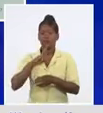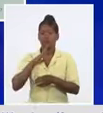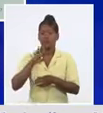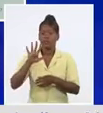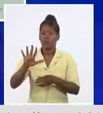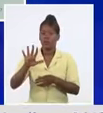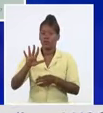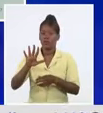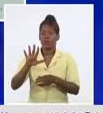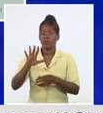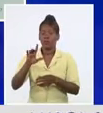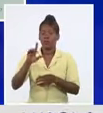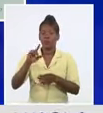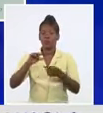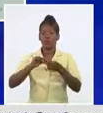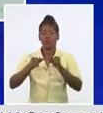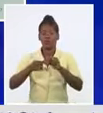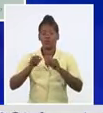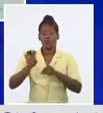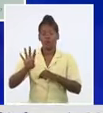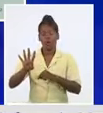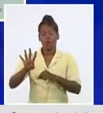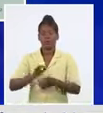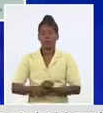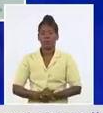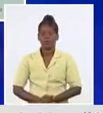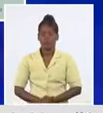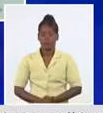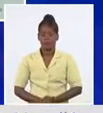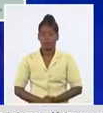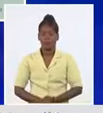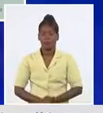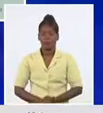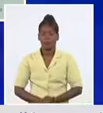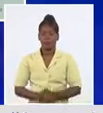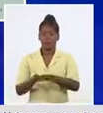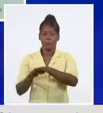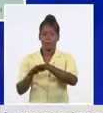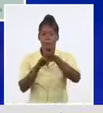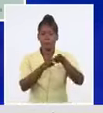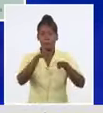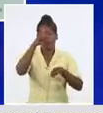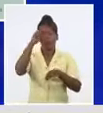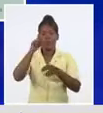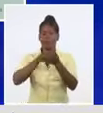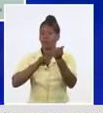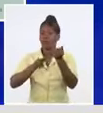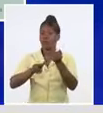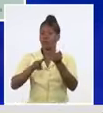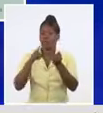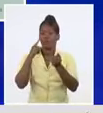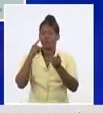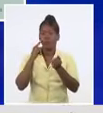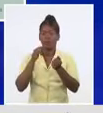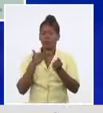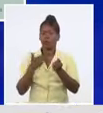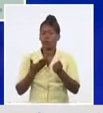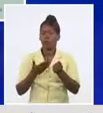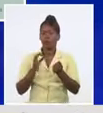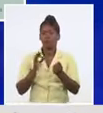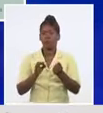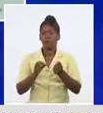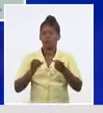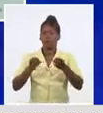confirma 4 casos positivos. Santi Spíritus, que sigue siendo la provincia que presenta el escenario